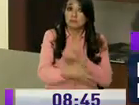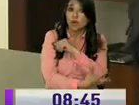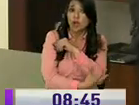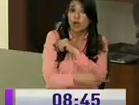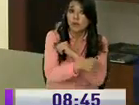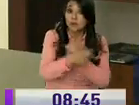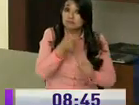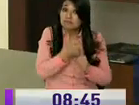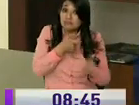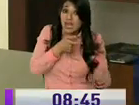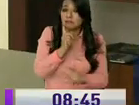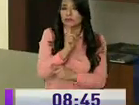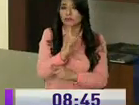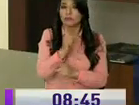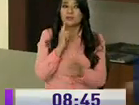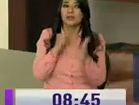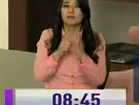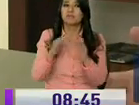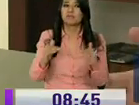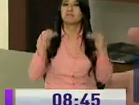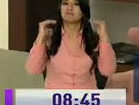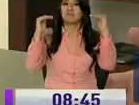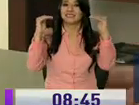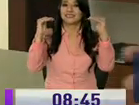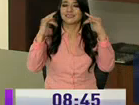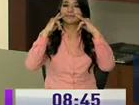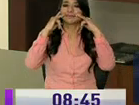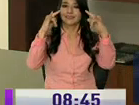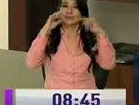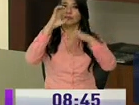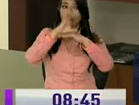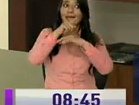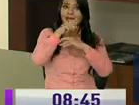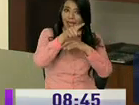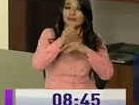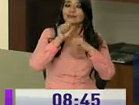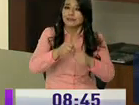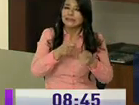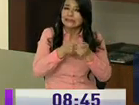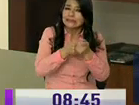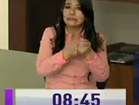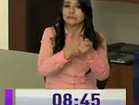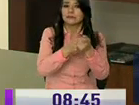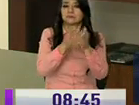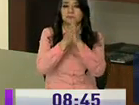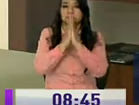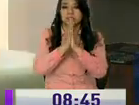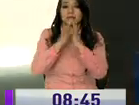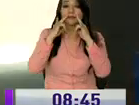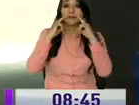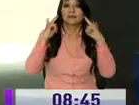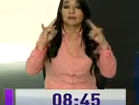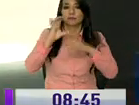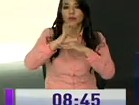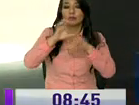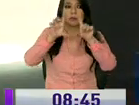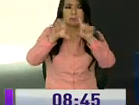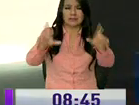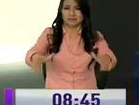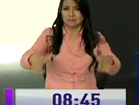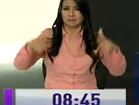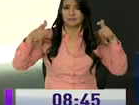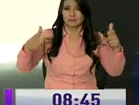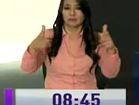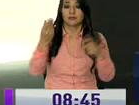contrario, presionar un poco más a las clases más pudientes del país. Le están pidiendo a los ricos del país que tienen capitales